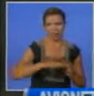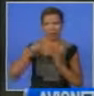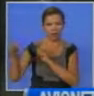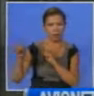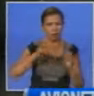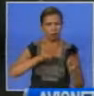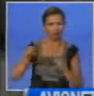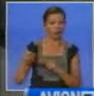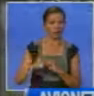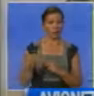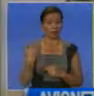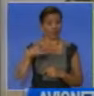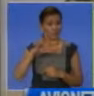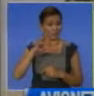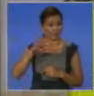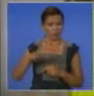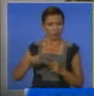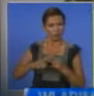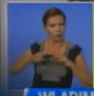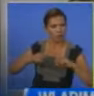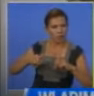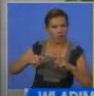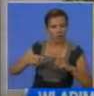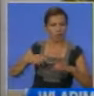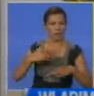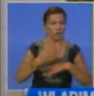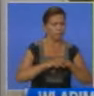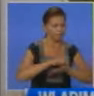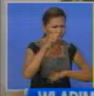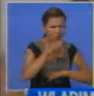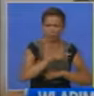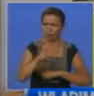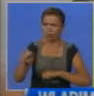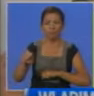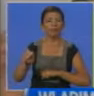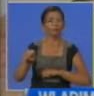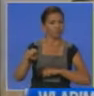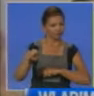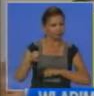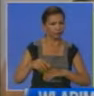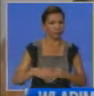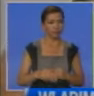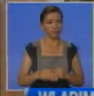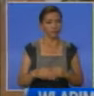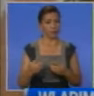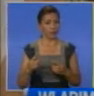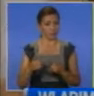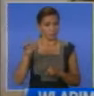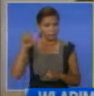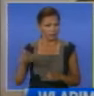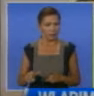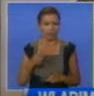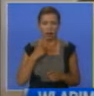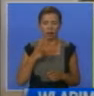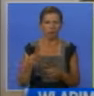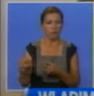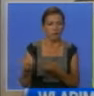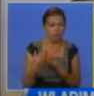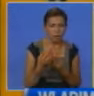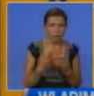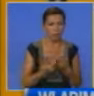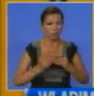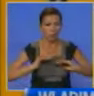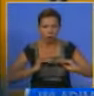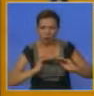desde hace ya 3 meses. Estamos justamente en la etapa de desmembrar toda esa información que tenemos para ir armando la estructura de cómo está